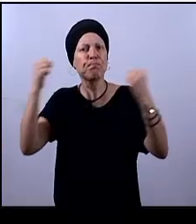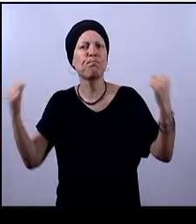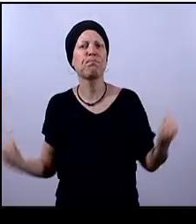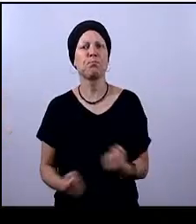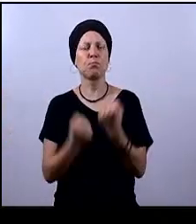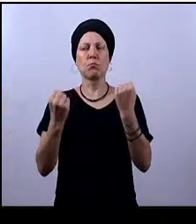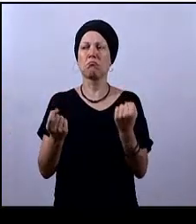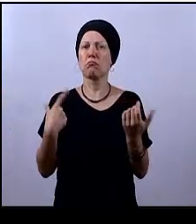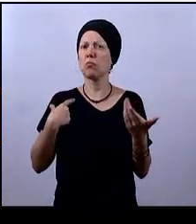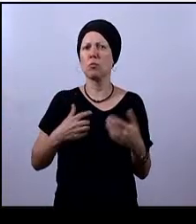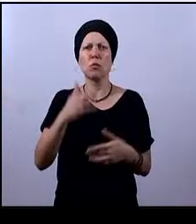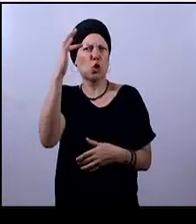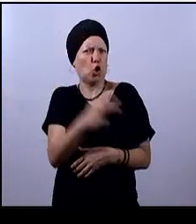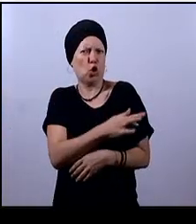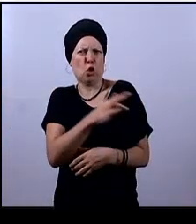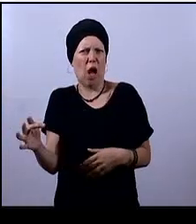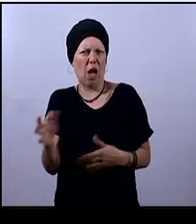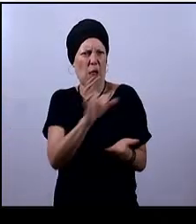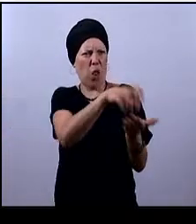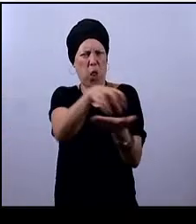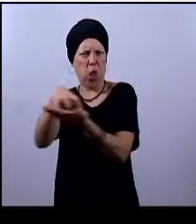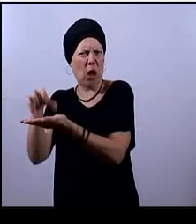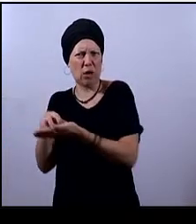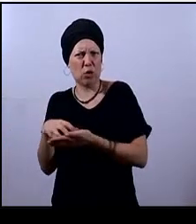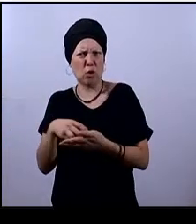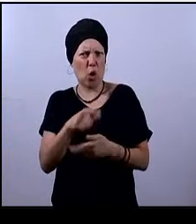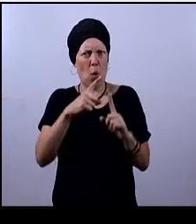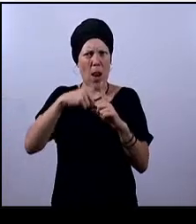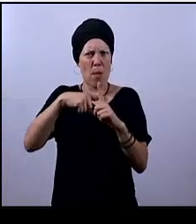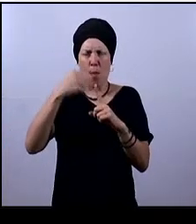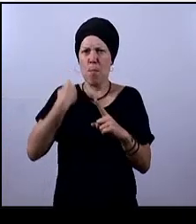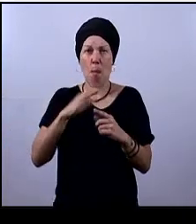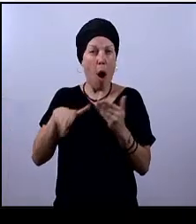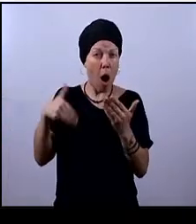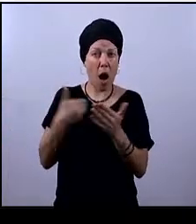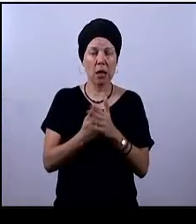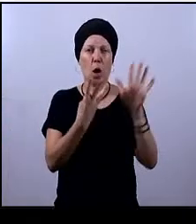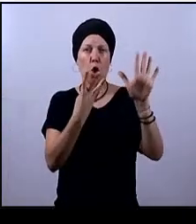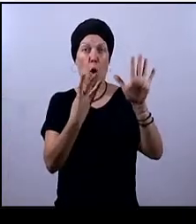la práctica totalidad de los centros de esos niveles, llegando hasta un